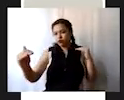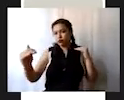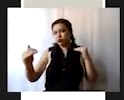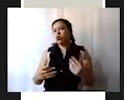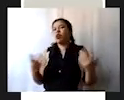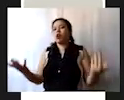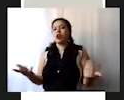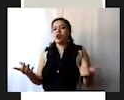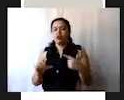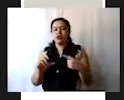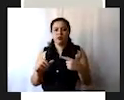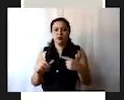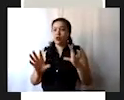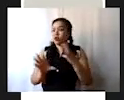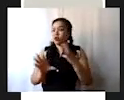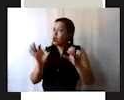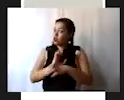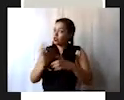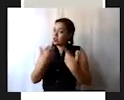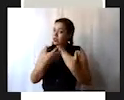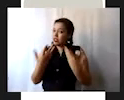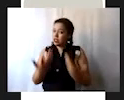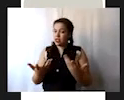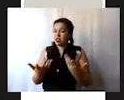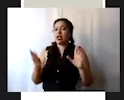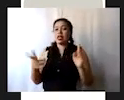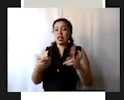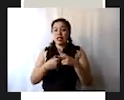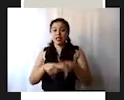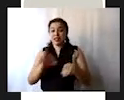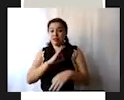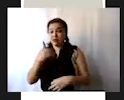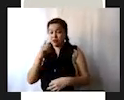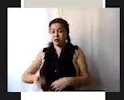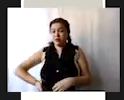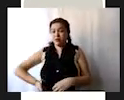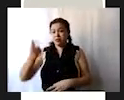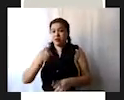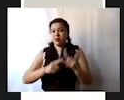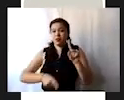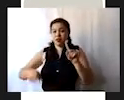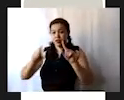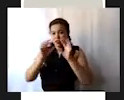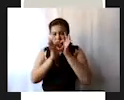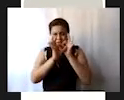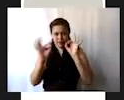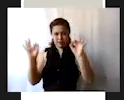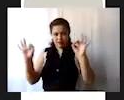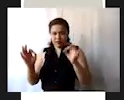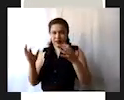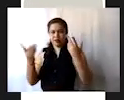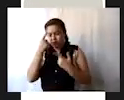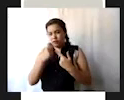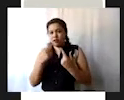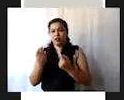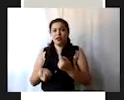otro tema sería, o al menos se pueden empezar, como ella lo ejemplifica con los primeros circulitos, con pequeños